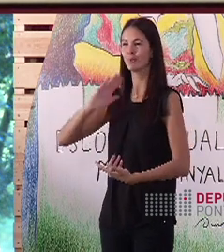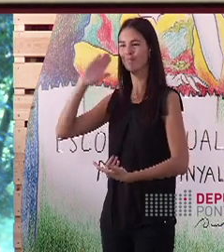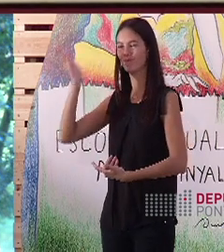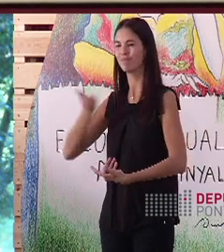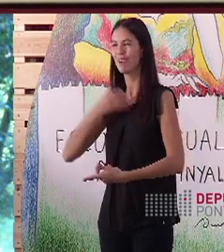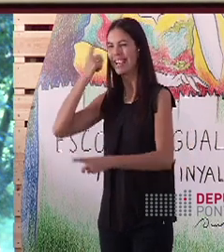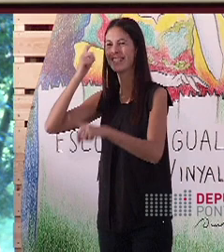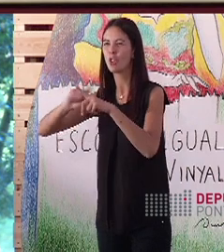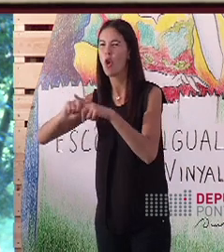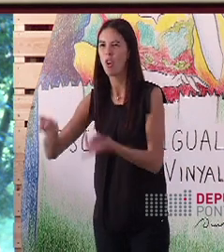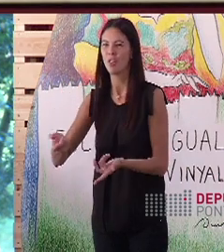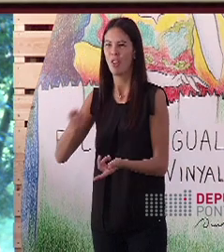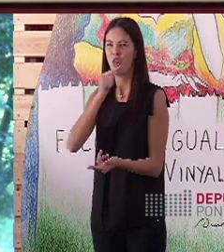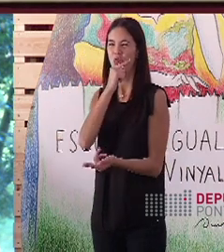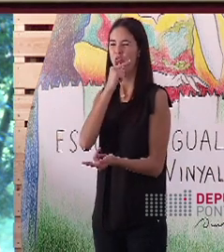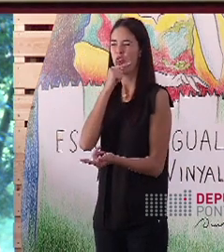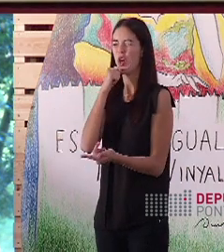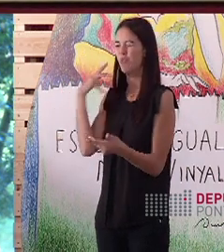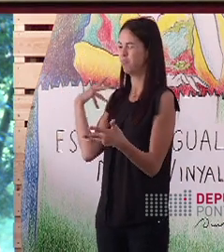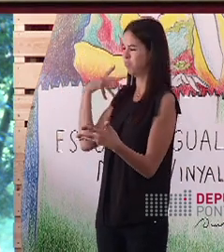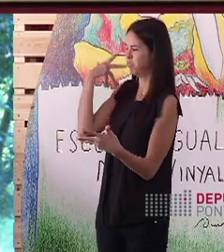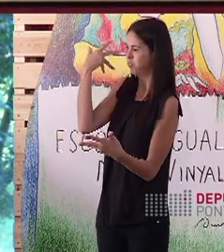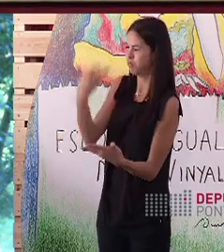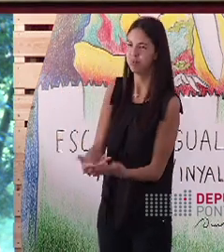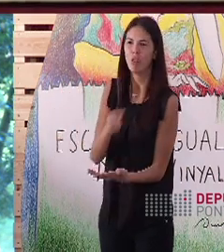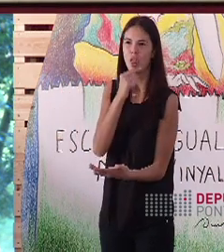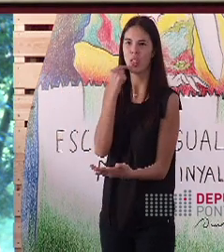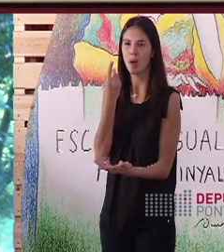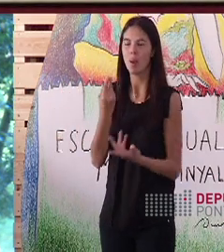psicológicos, en el dolor que arrastran, en unas vidas